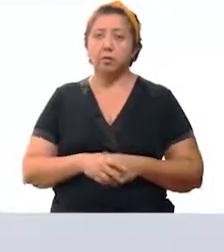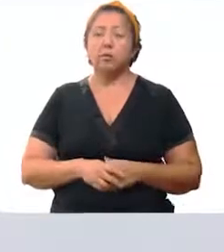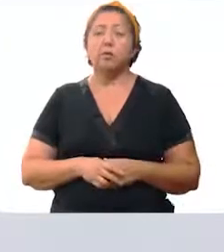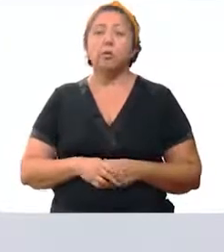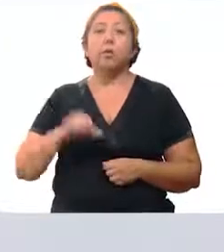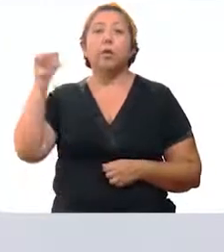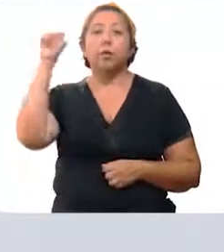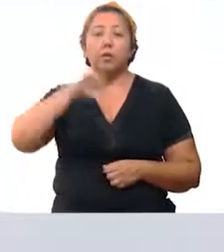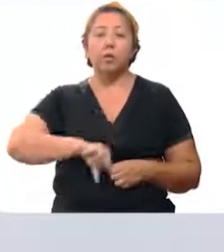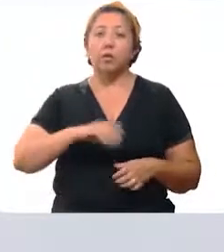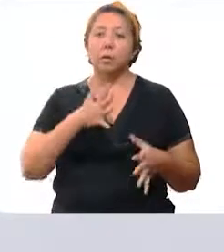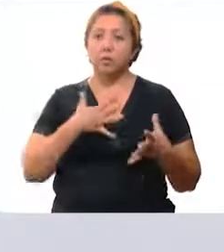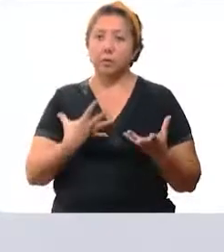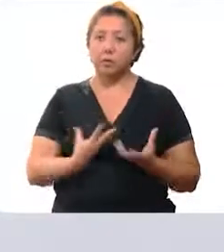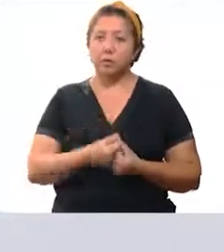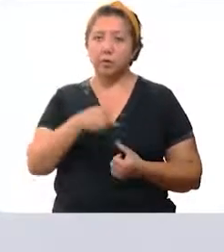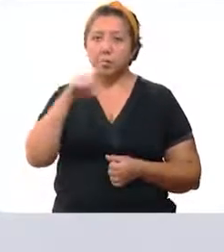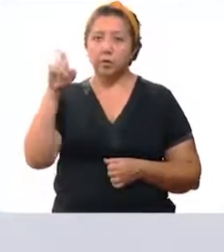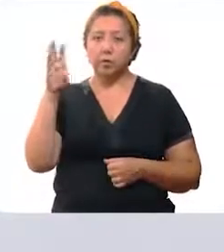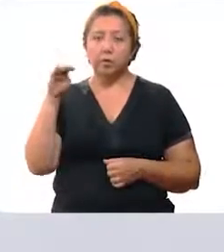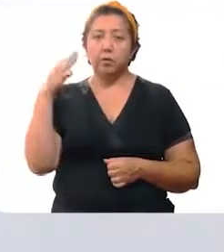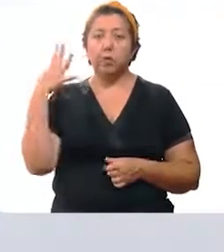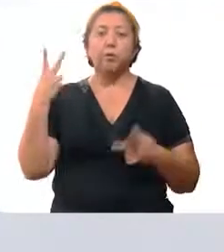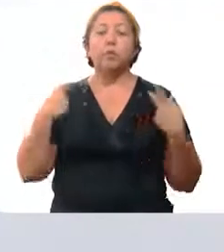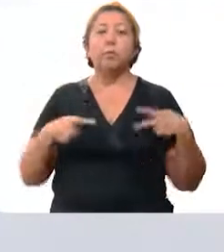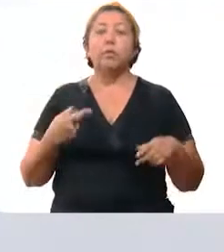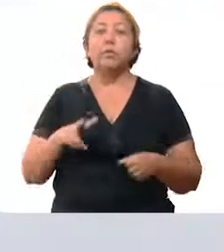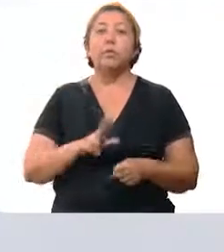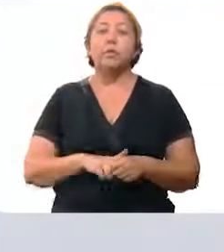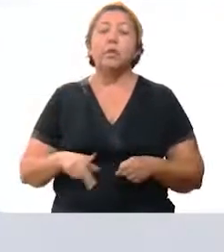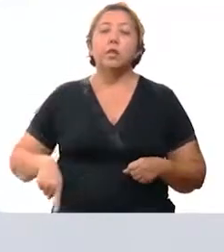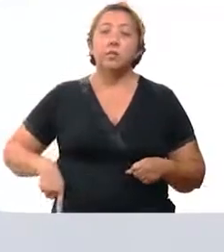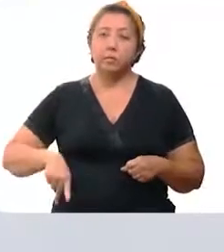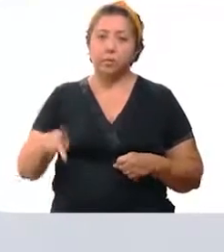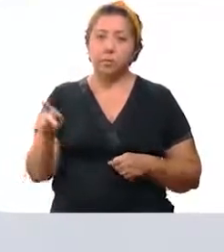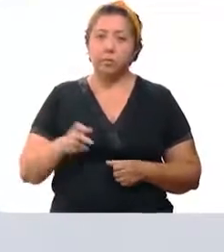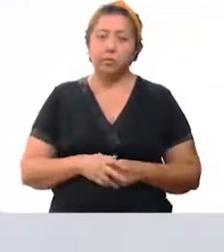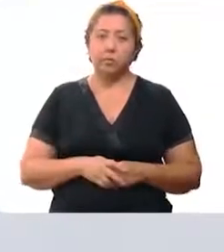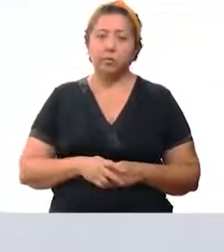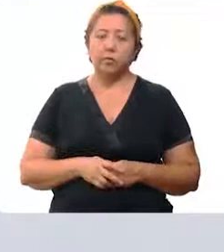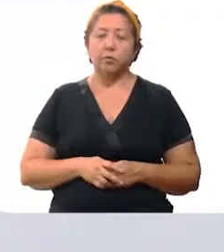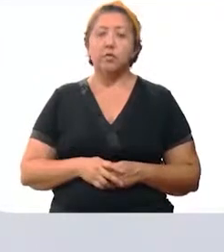diarios. El día de hoy tenemos 194 pacientes en hospitales públicos.